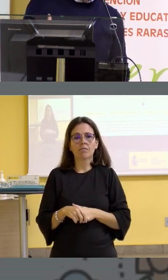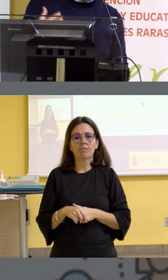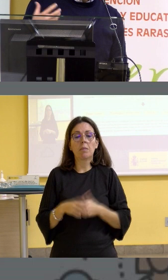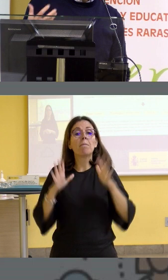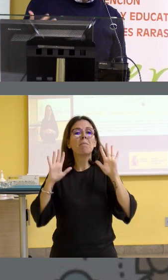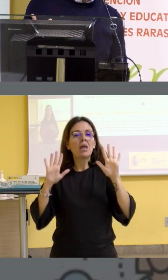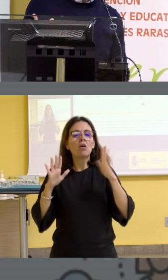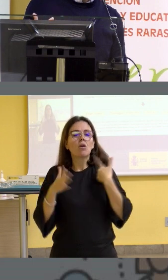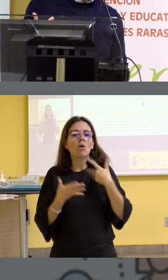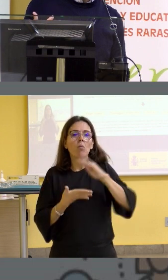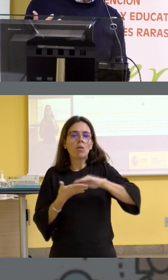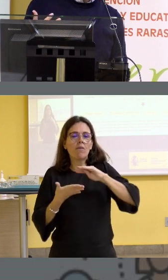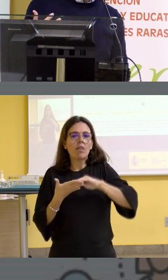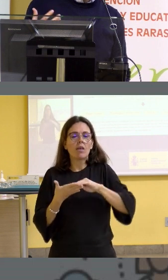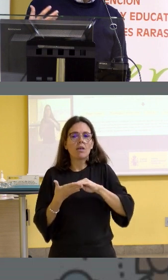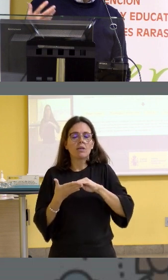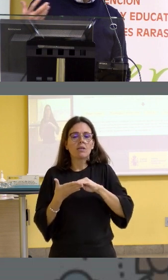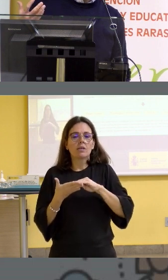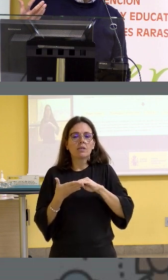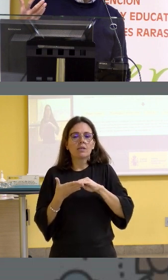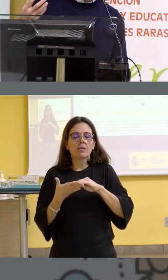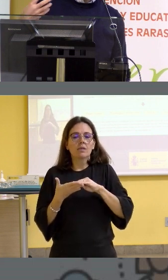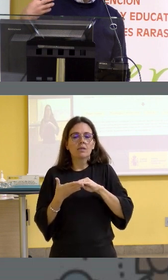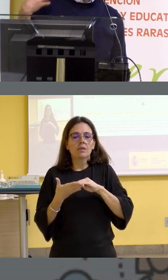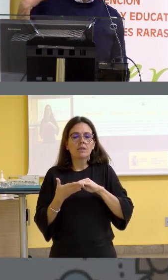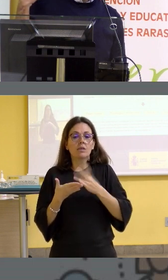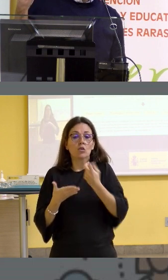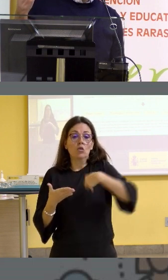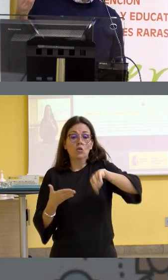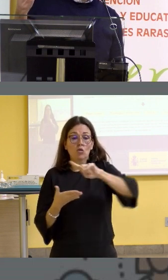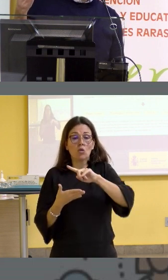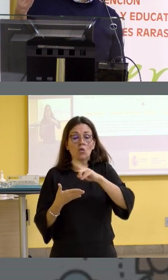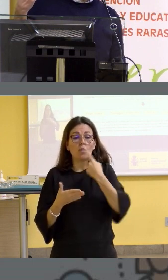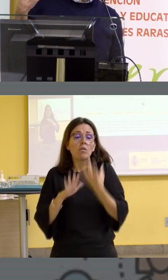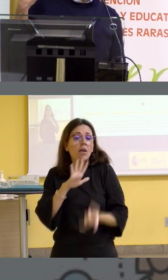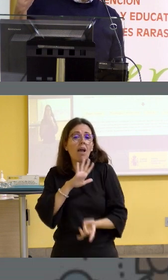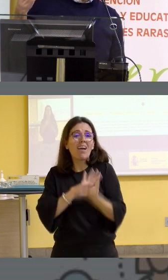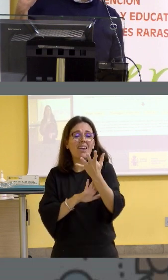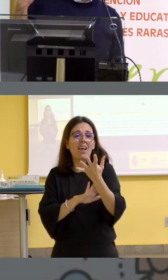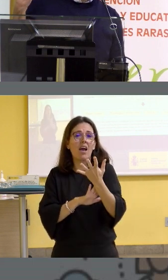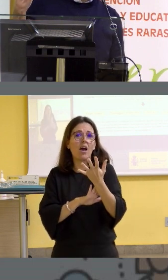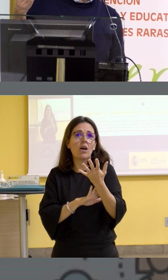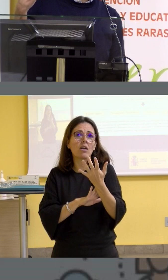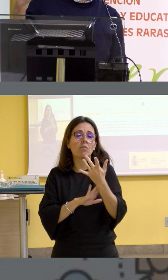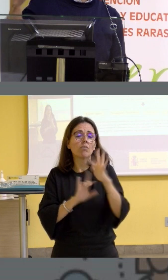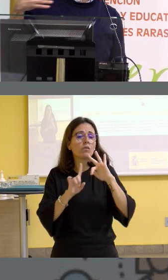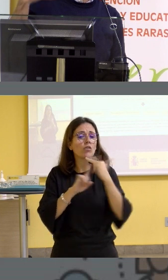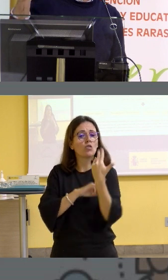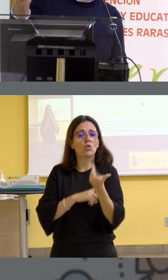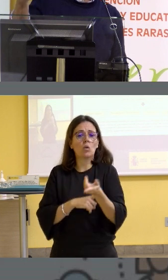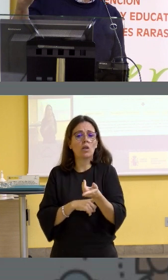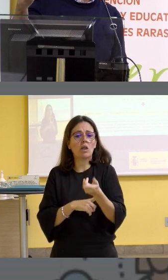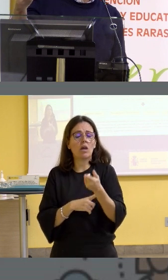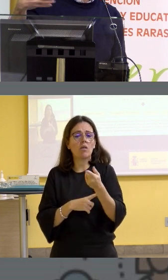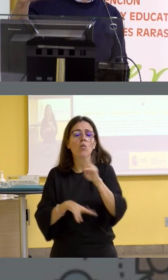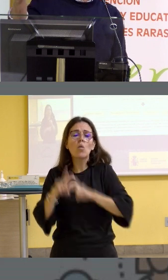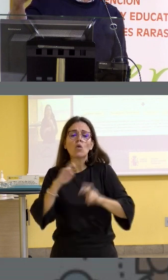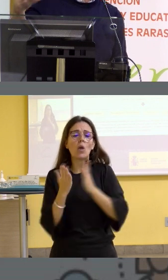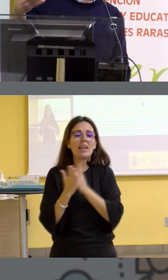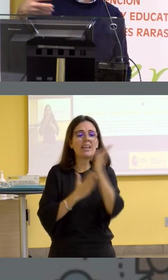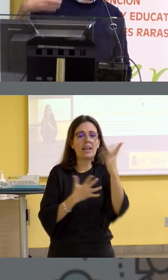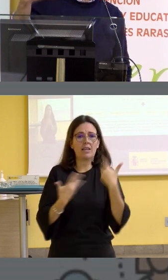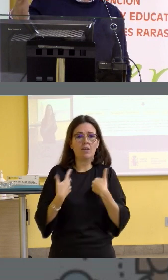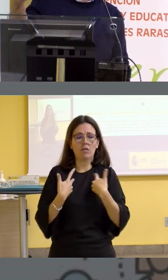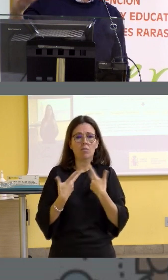Pero en muchas ocasiones van a existir o vamos a construir la idea, el escenario de que existirá una alternativa, existirá un